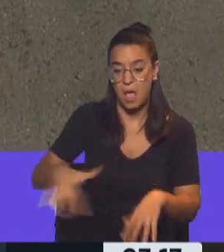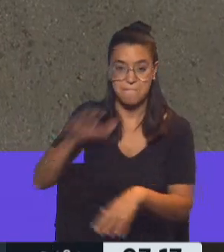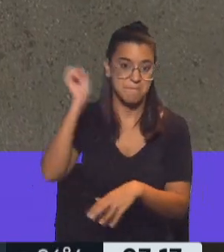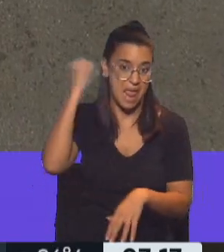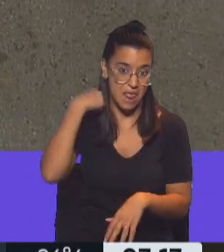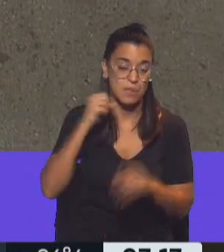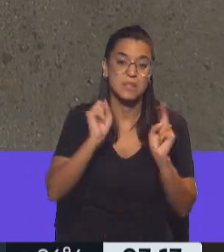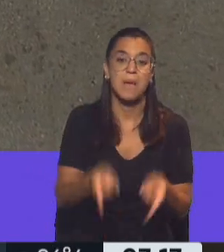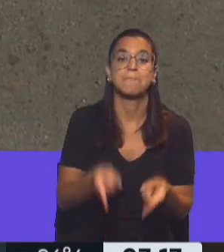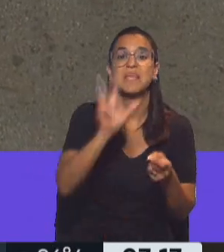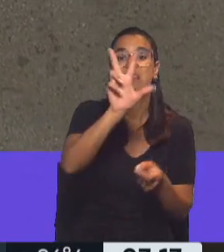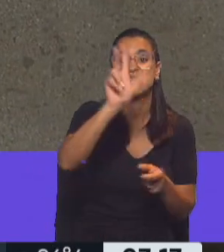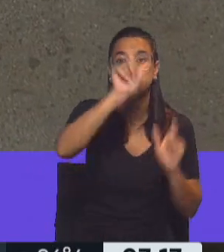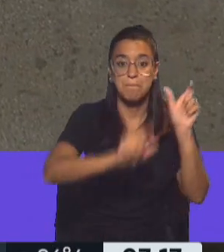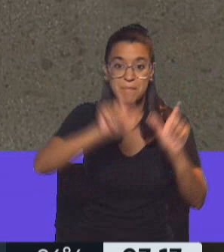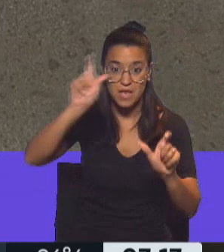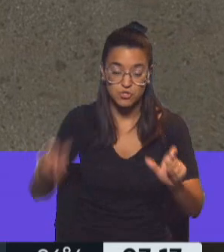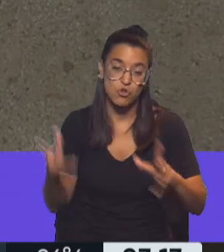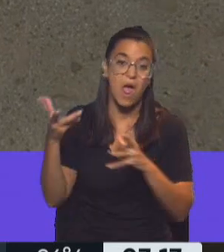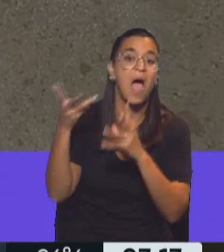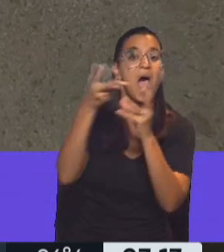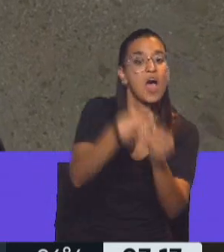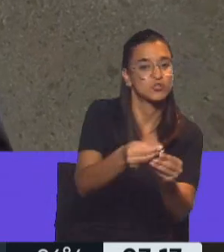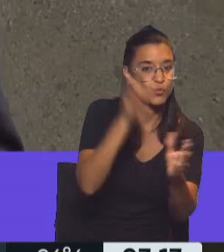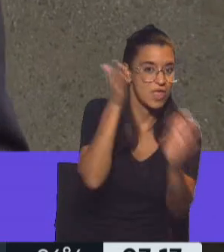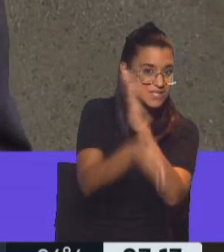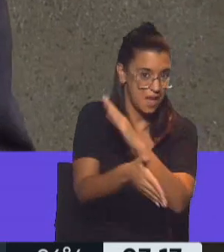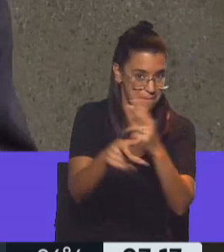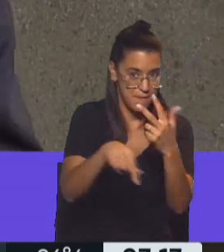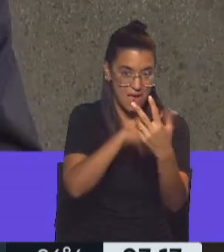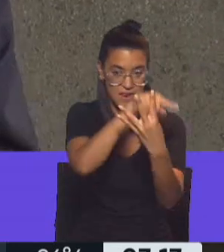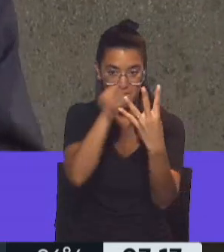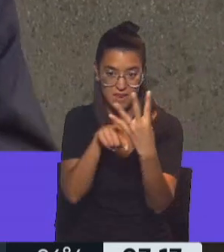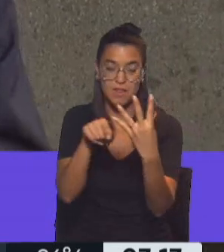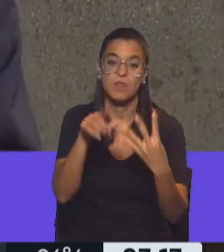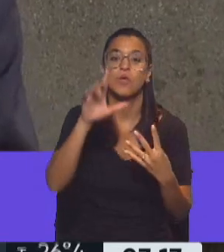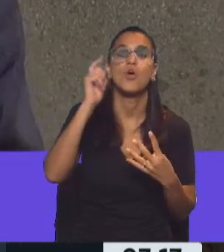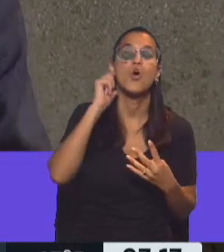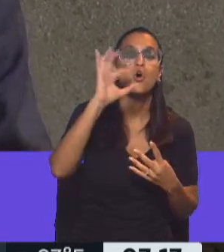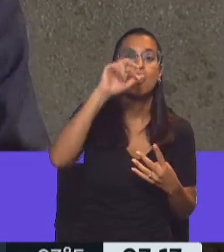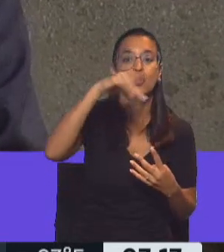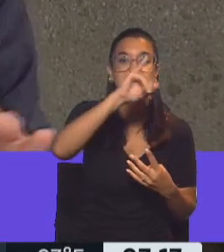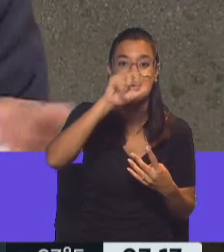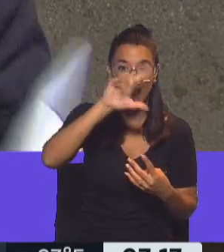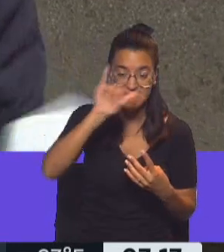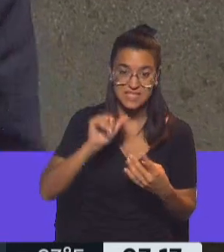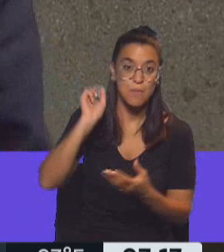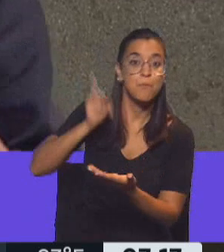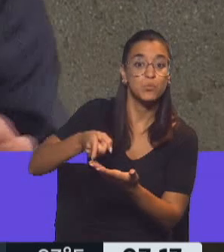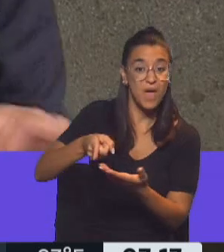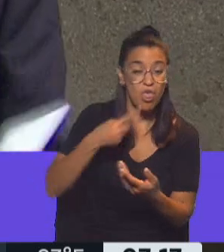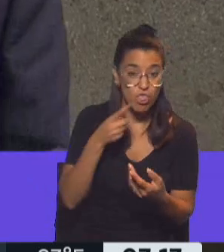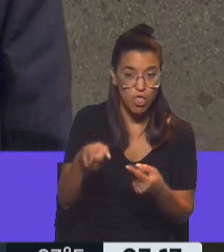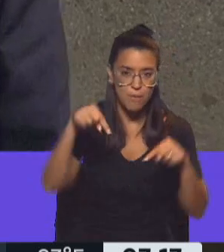las tres personas que lo ayudaron a escapar de olatz a gonzález el imputado nos vamos a ocupar